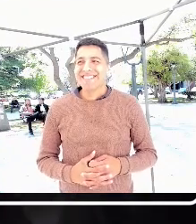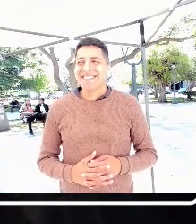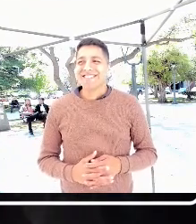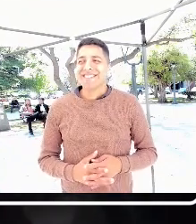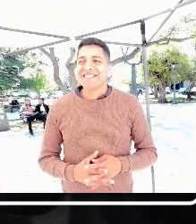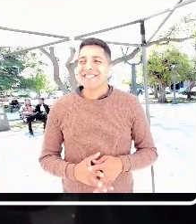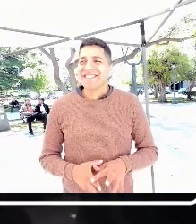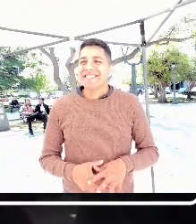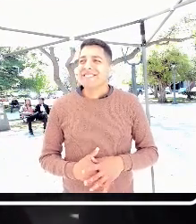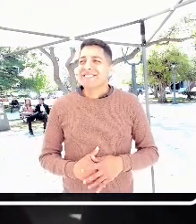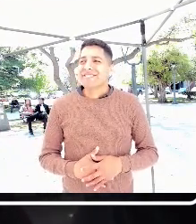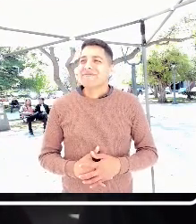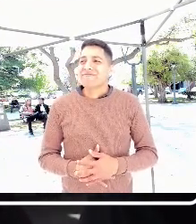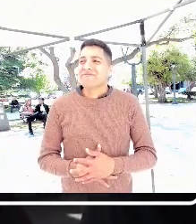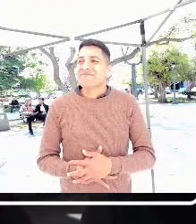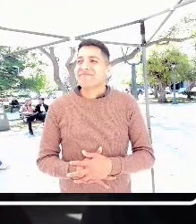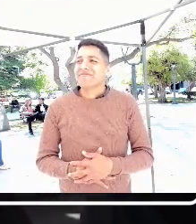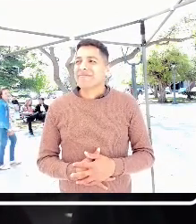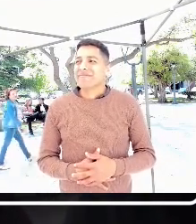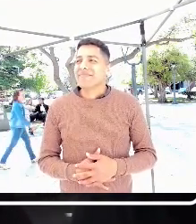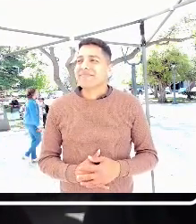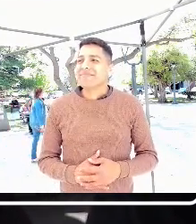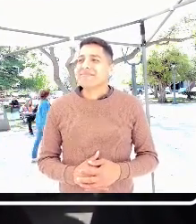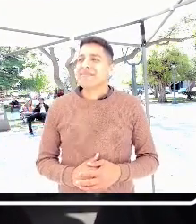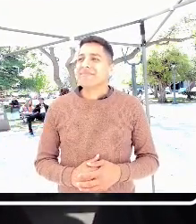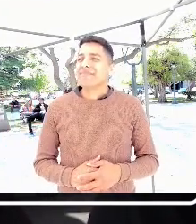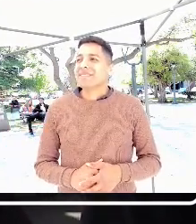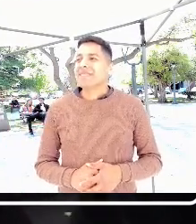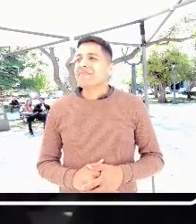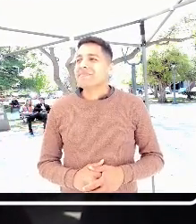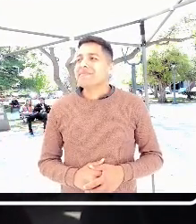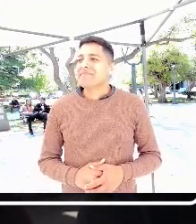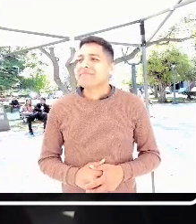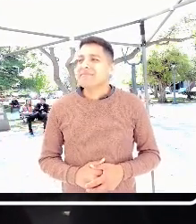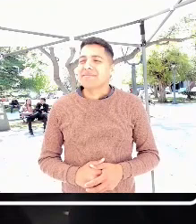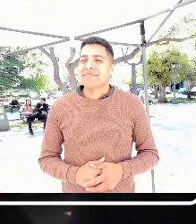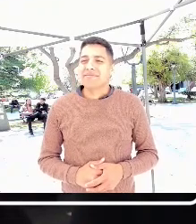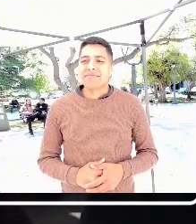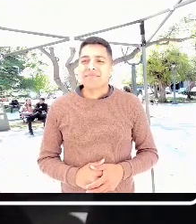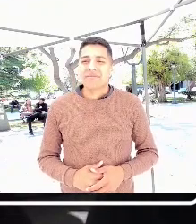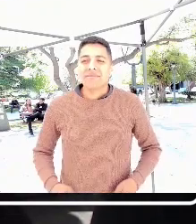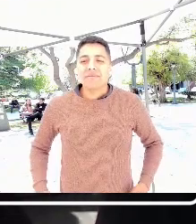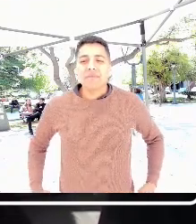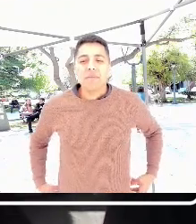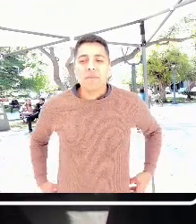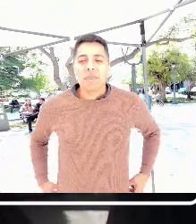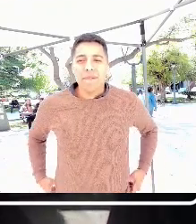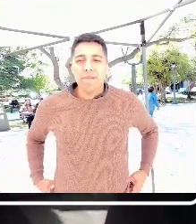Exactamente lo mismo.